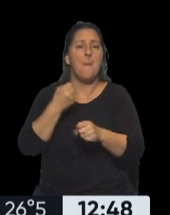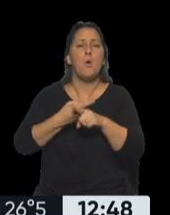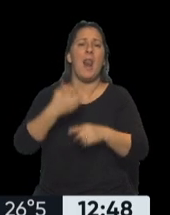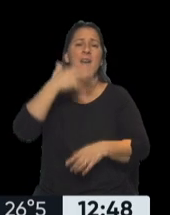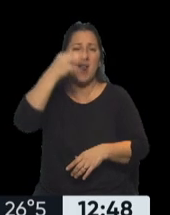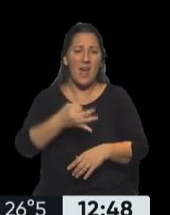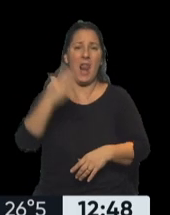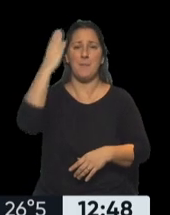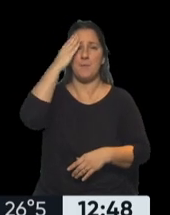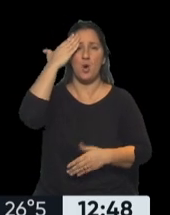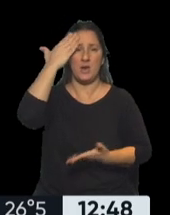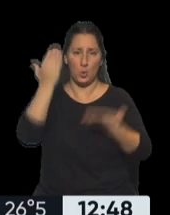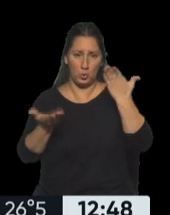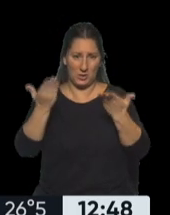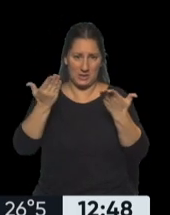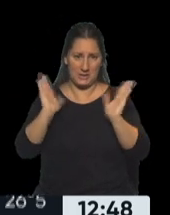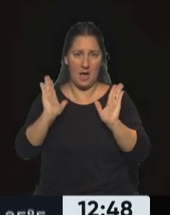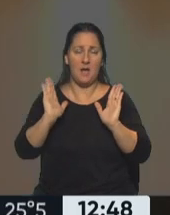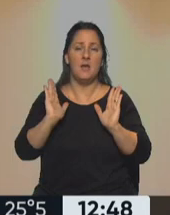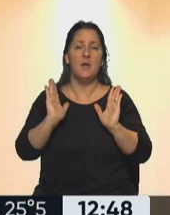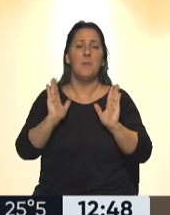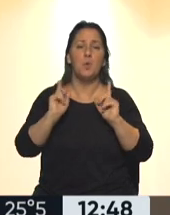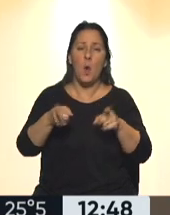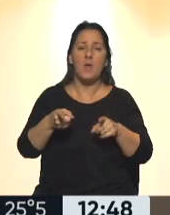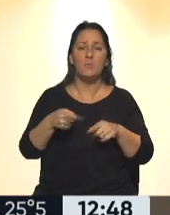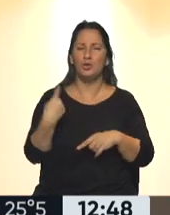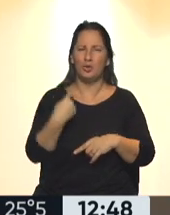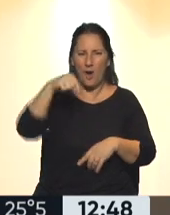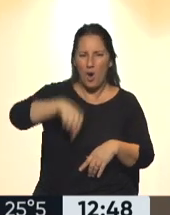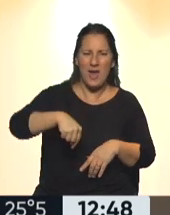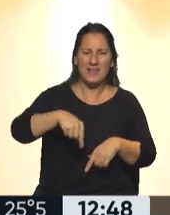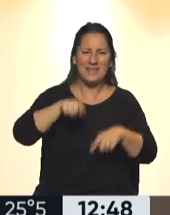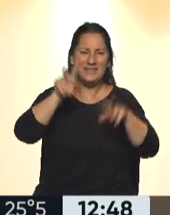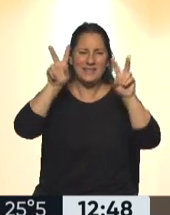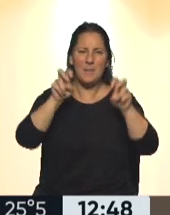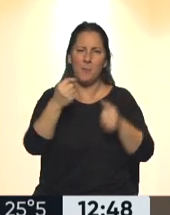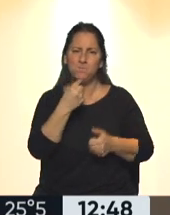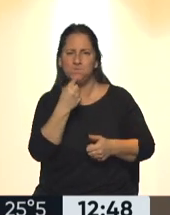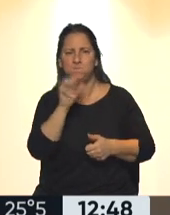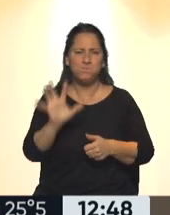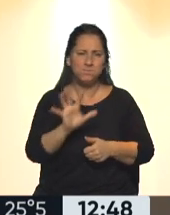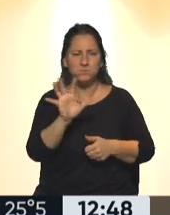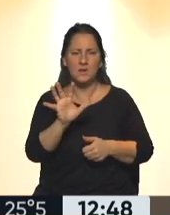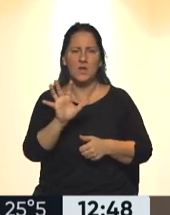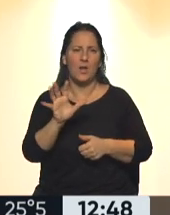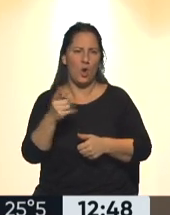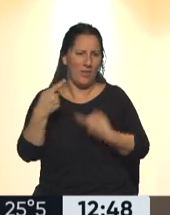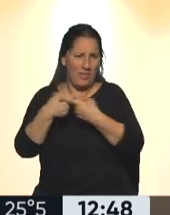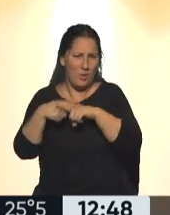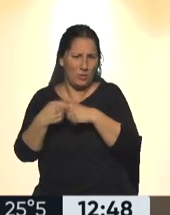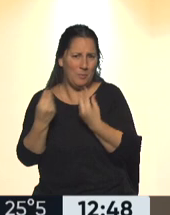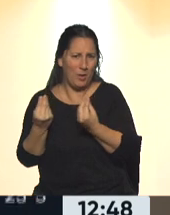justicia lo que quiero decir también es que no estaríamos discutiendo este escenario de incertidumbre si ya tuviésemos